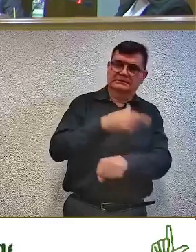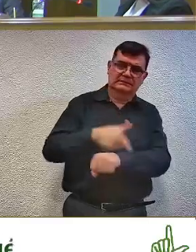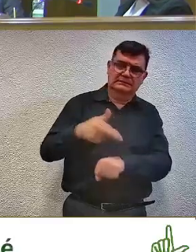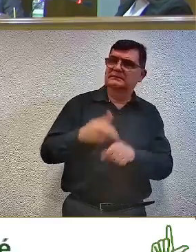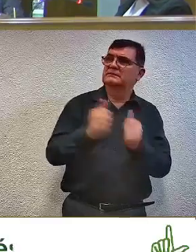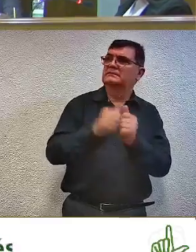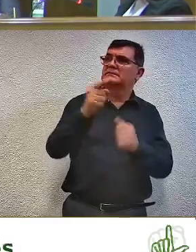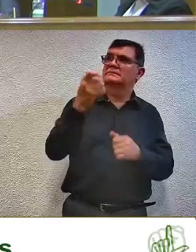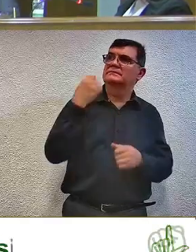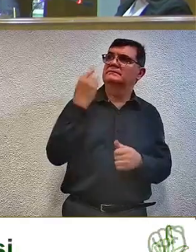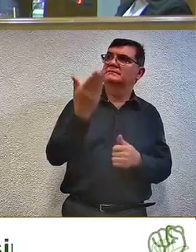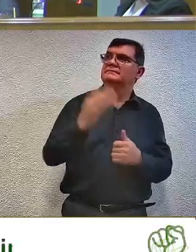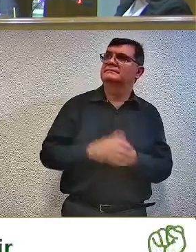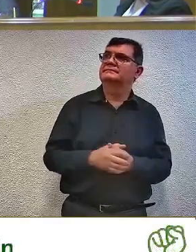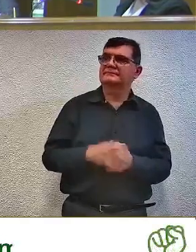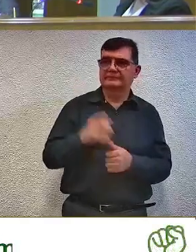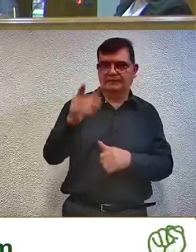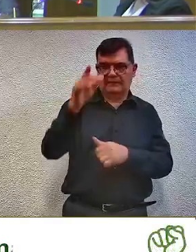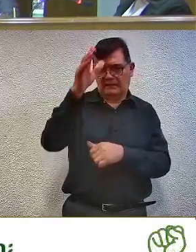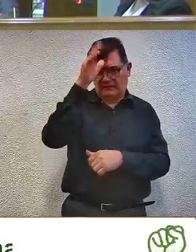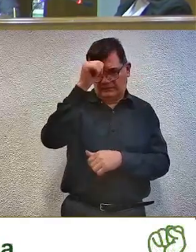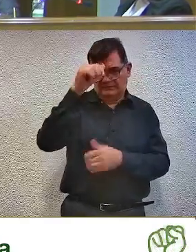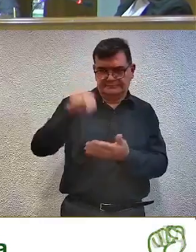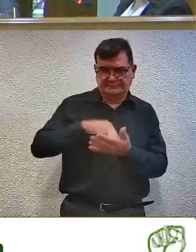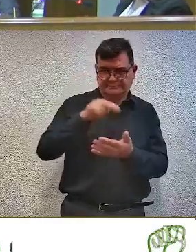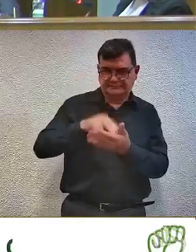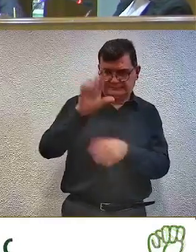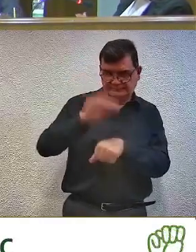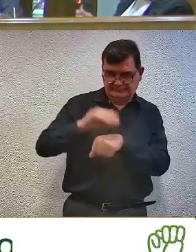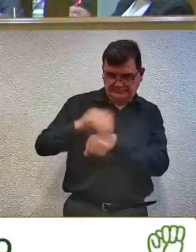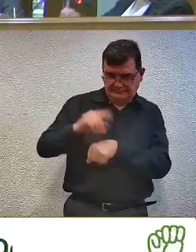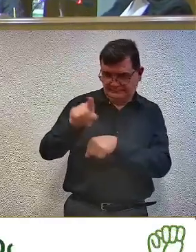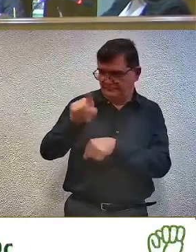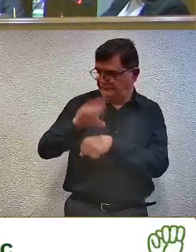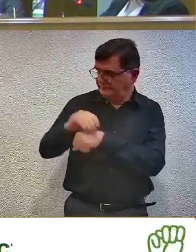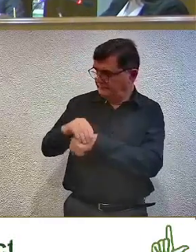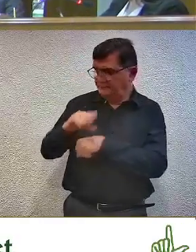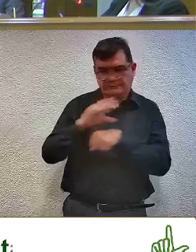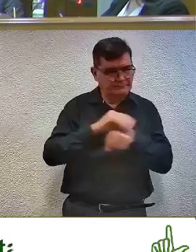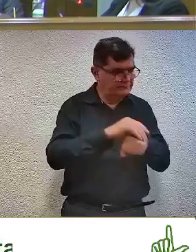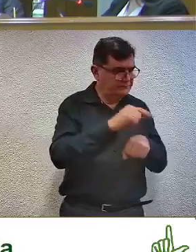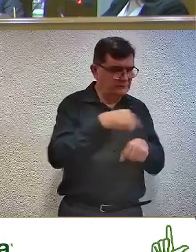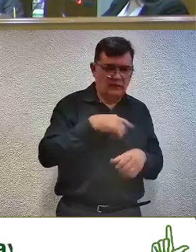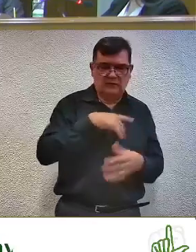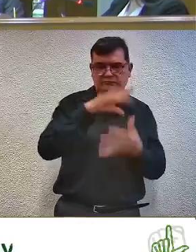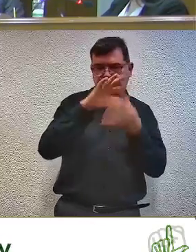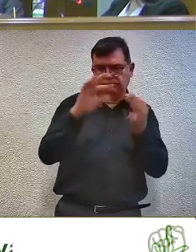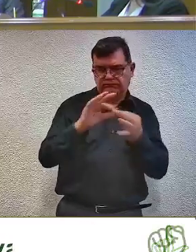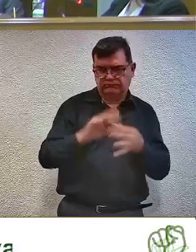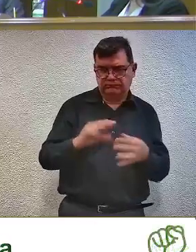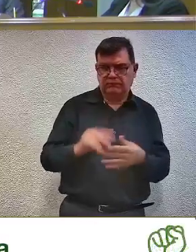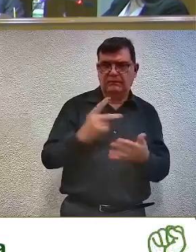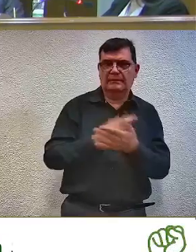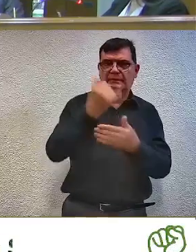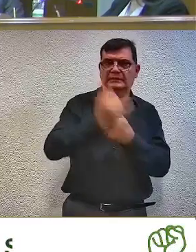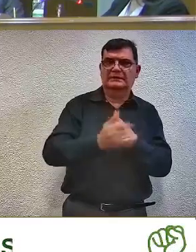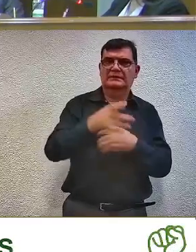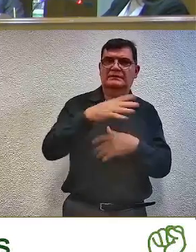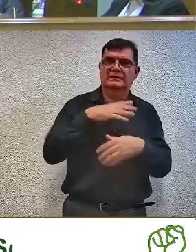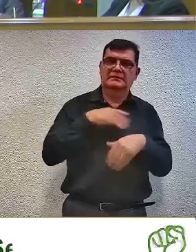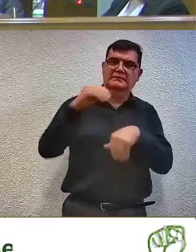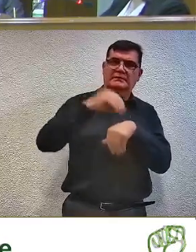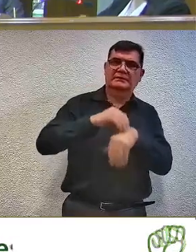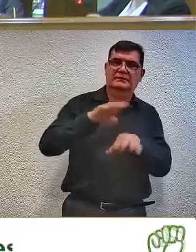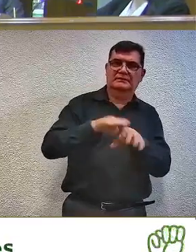cuenta respectiva. Con su autorización, magistrada presidenta, magistrada, magistrados, doy cuenta del proyecto de sobreseimiento sometido a